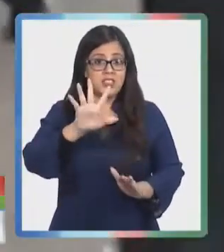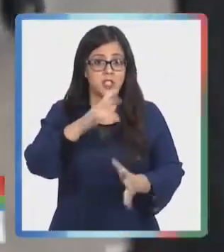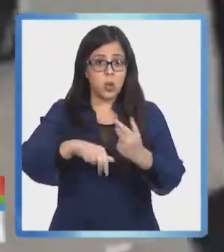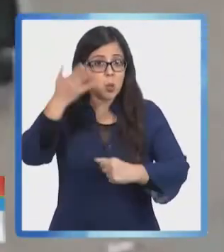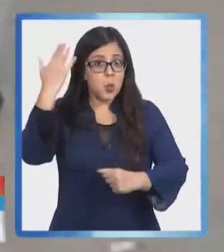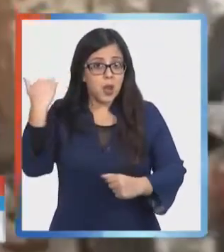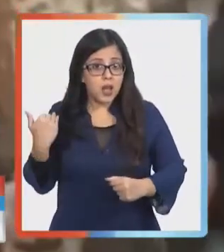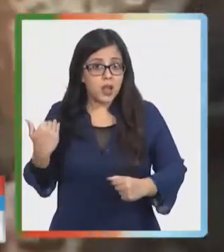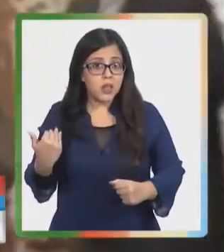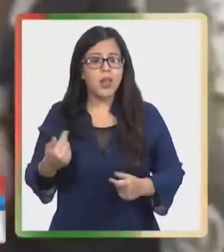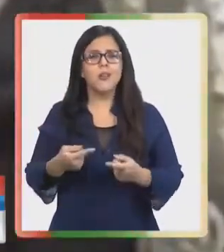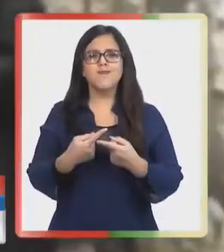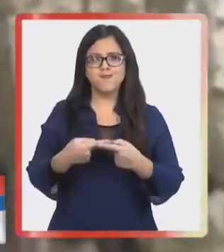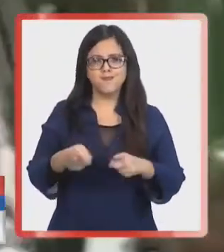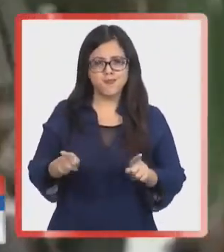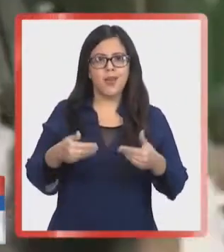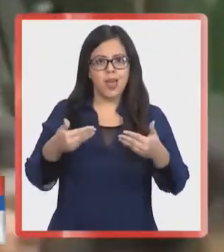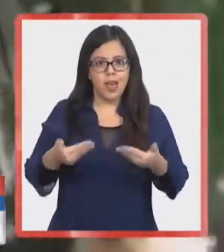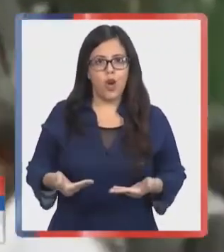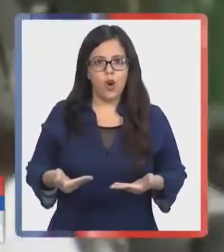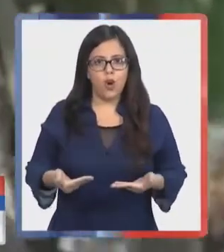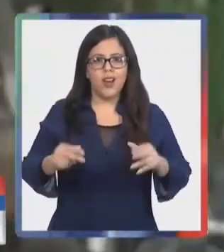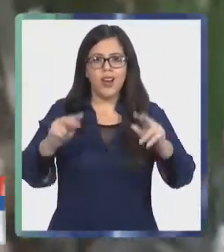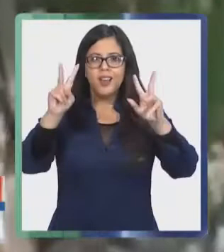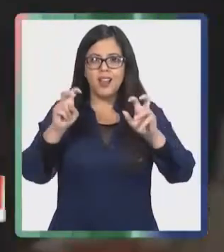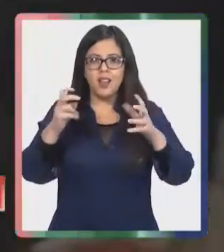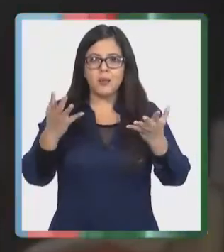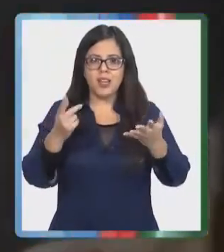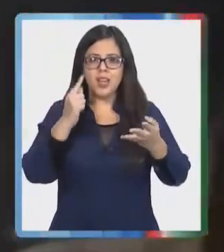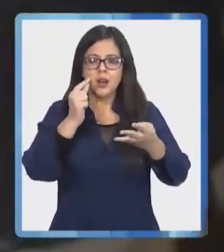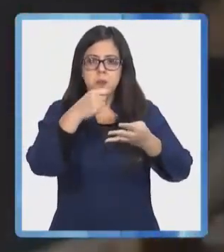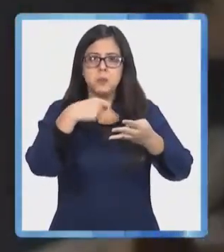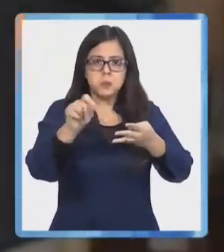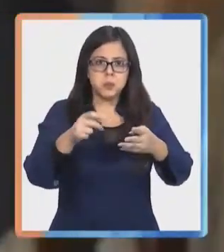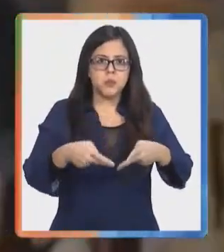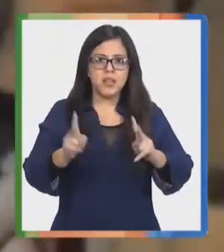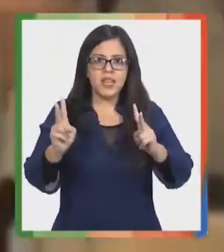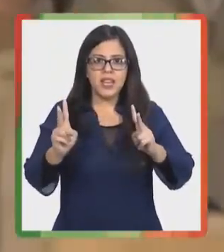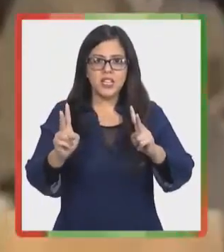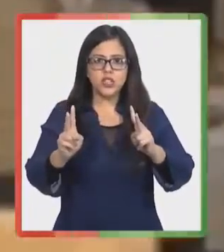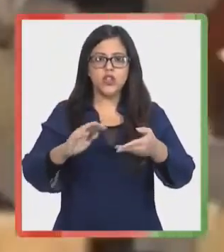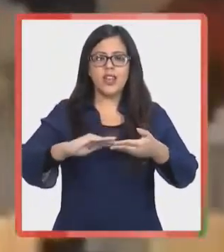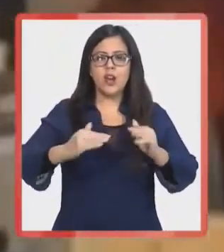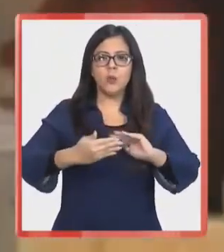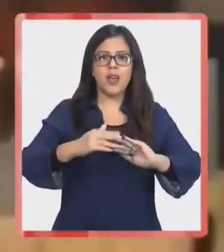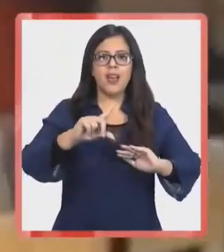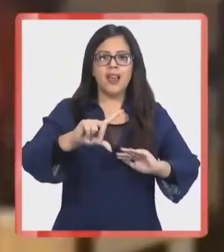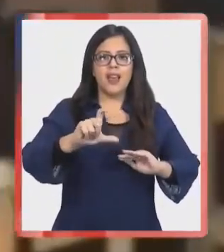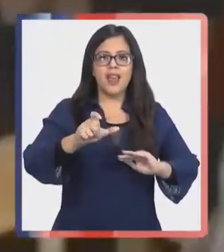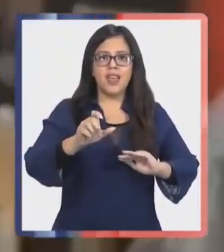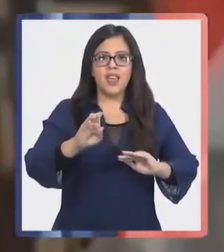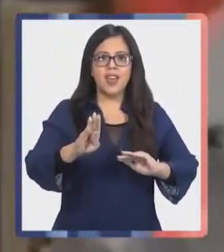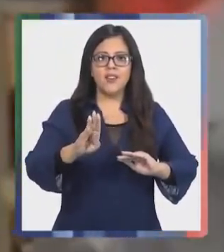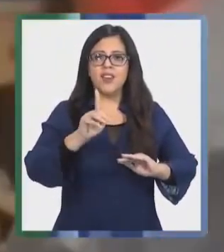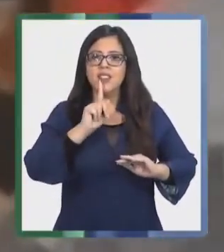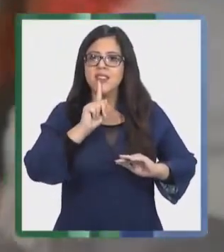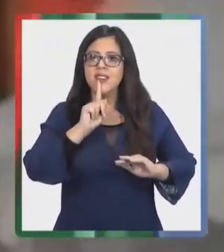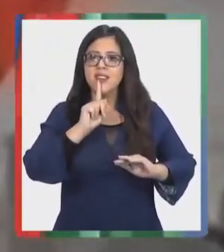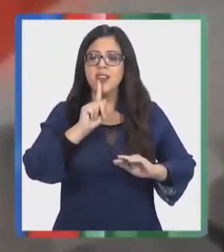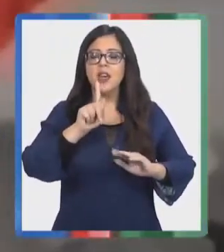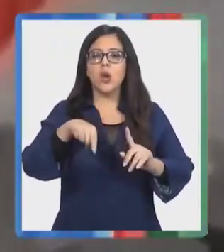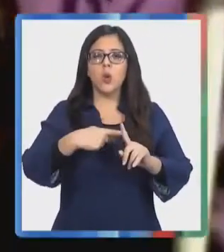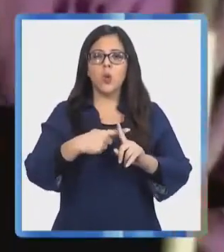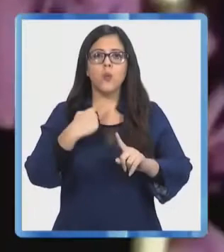hace 25 años es muy distinto al actual en materia de reconocimiento de los derechos de la comunidad